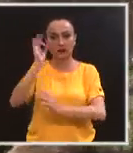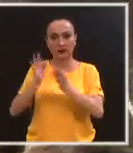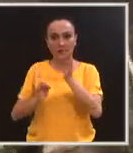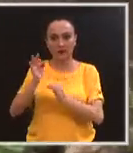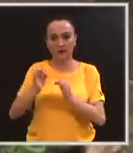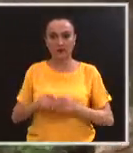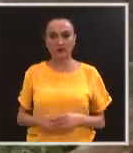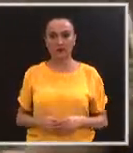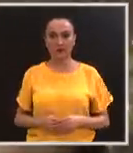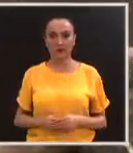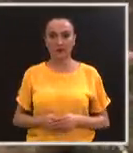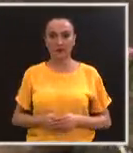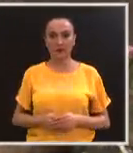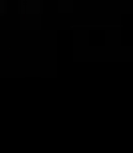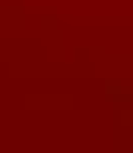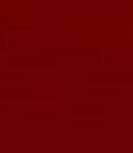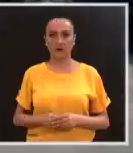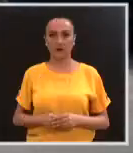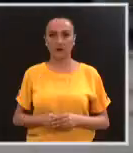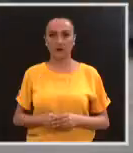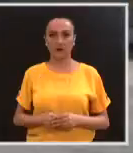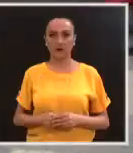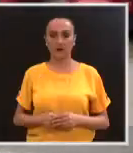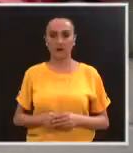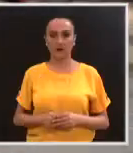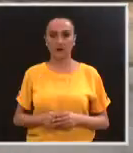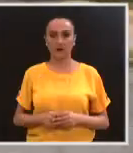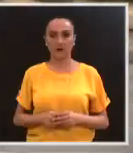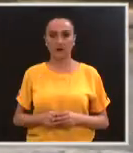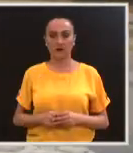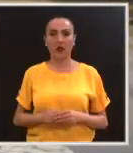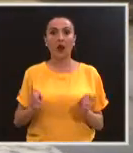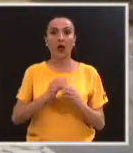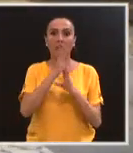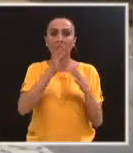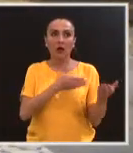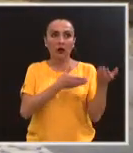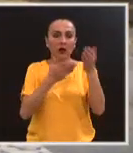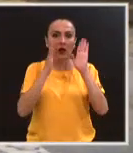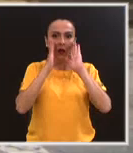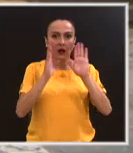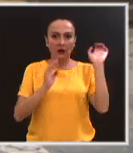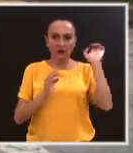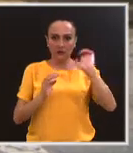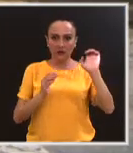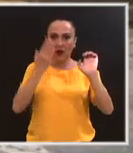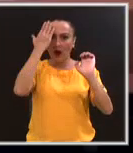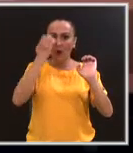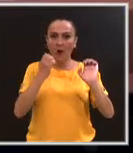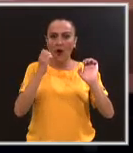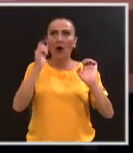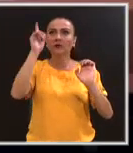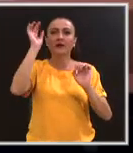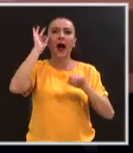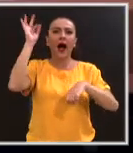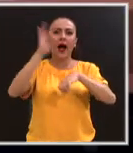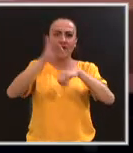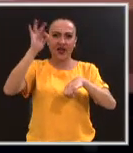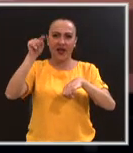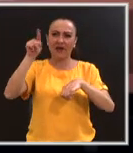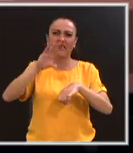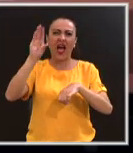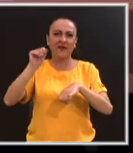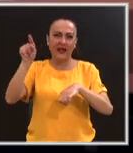situación jurídica esta mañana los bomberos atendieron una emergencia por un Enjambre de abejas africanizadas